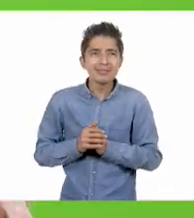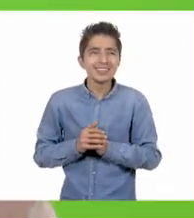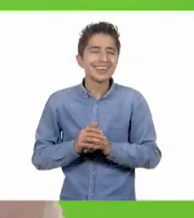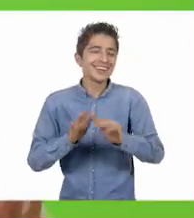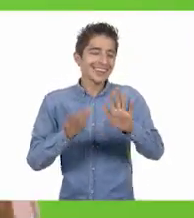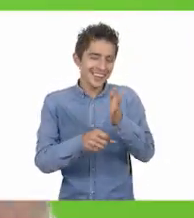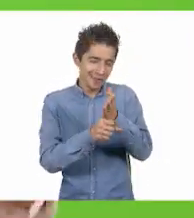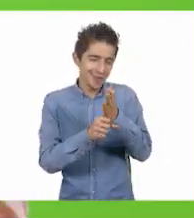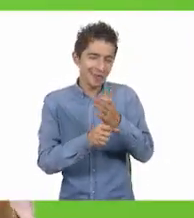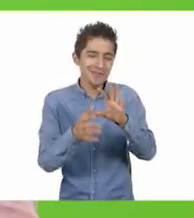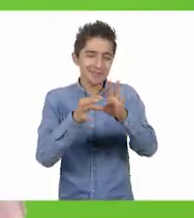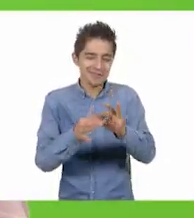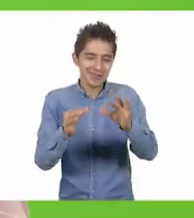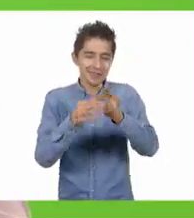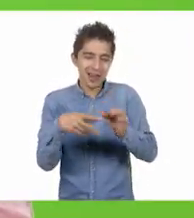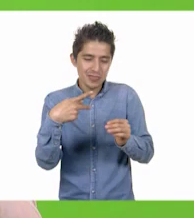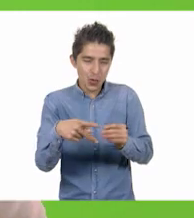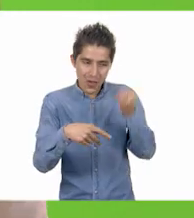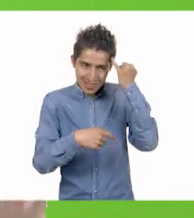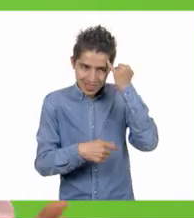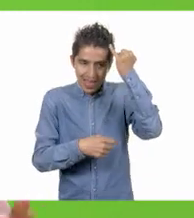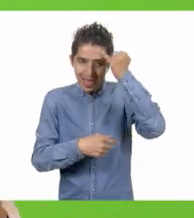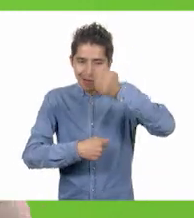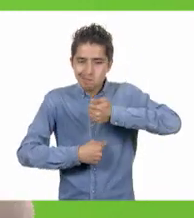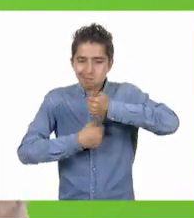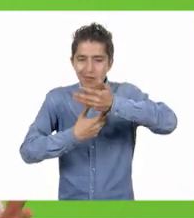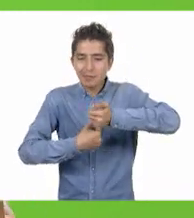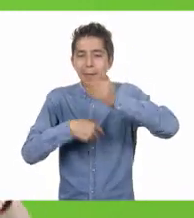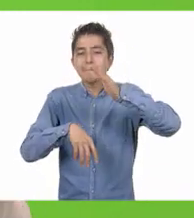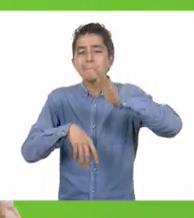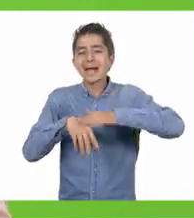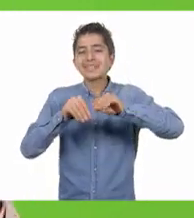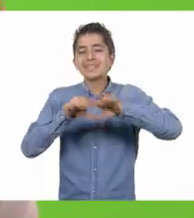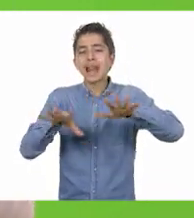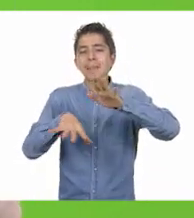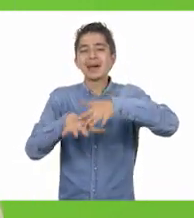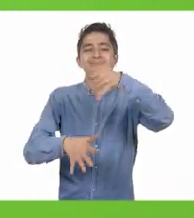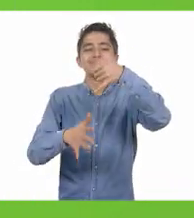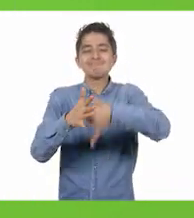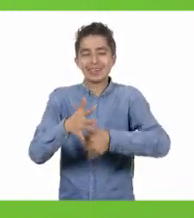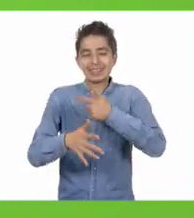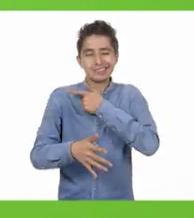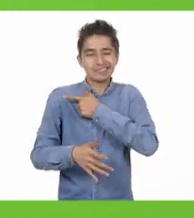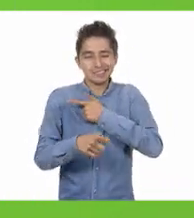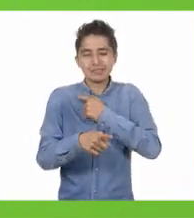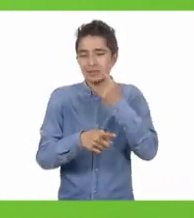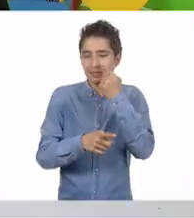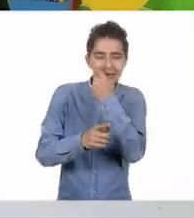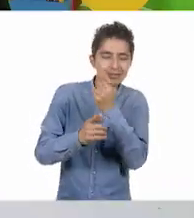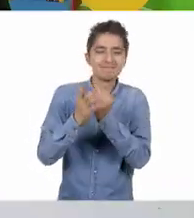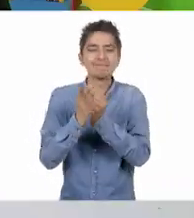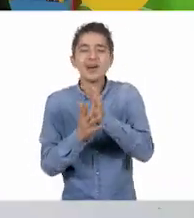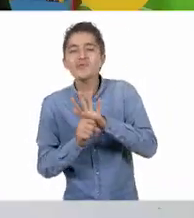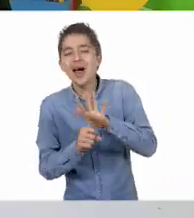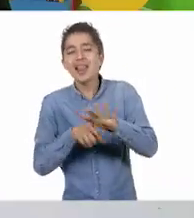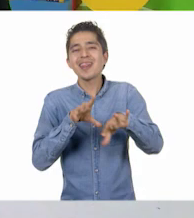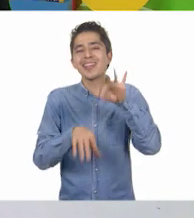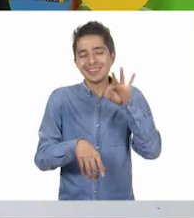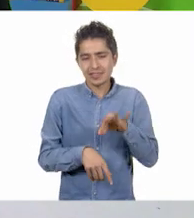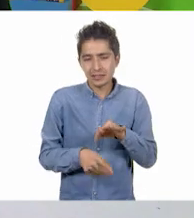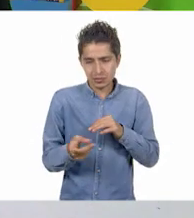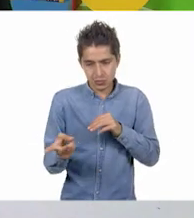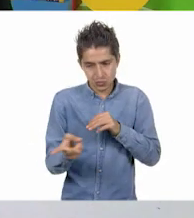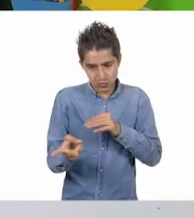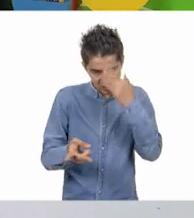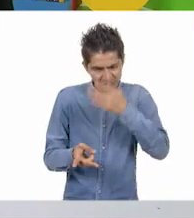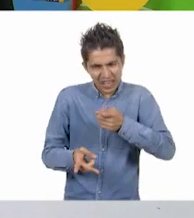Hoy les vamos a ayudar a expresar sus ideas de manera más amplia, clara y precisa sobre sus gustos y preferencias. ¿Alguno de los dos sabe